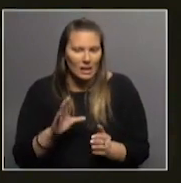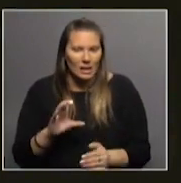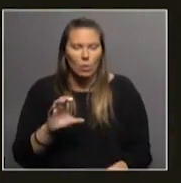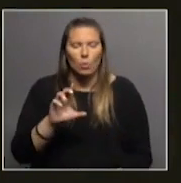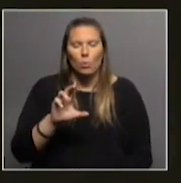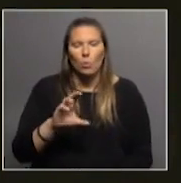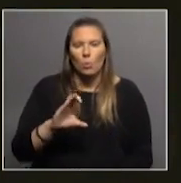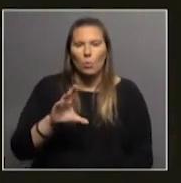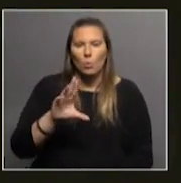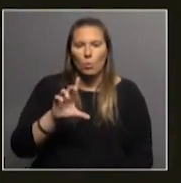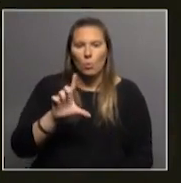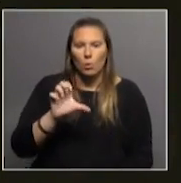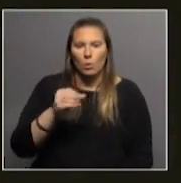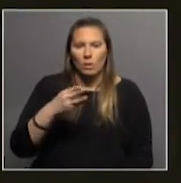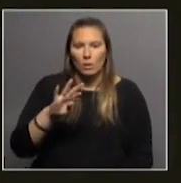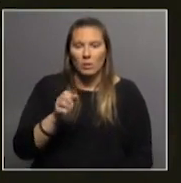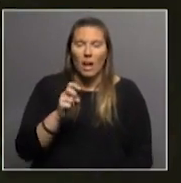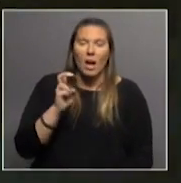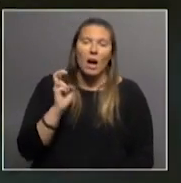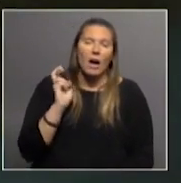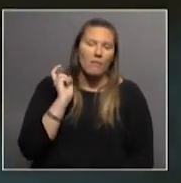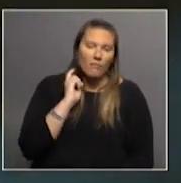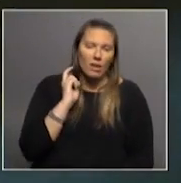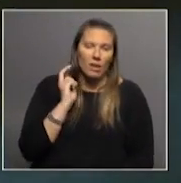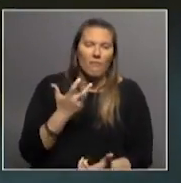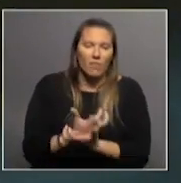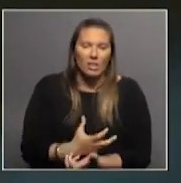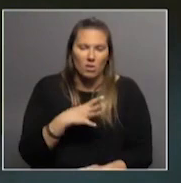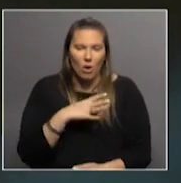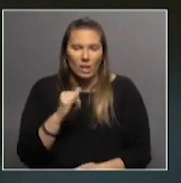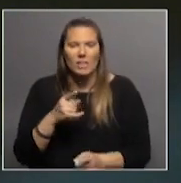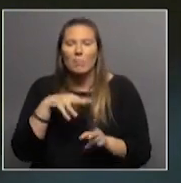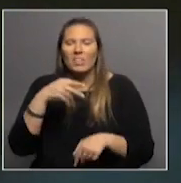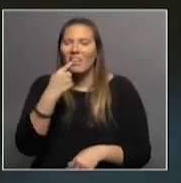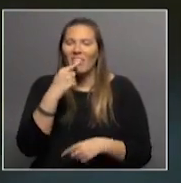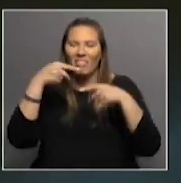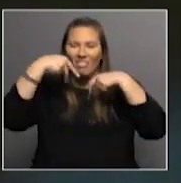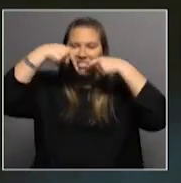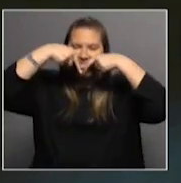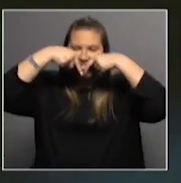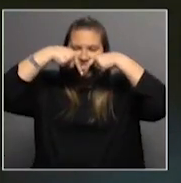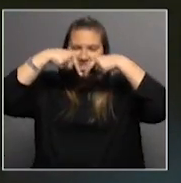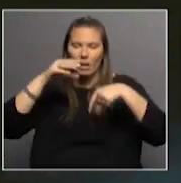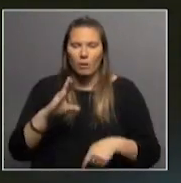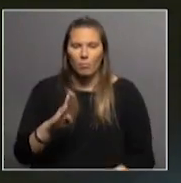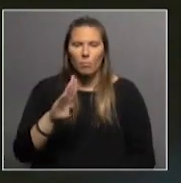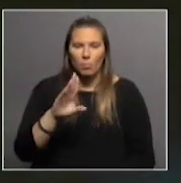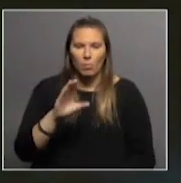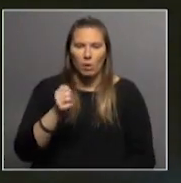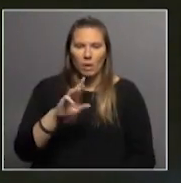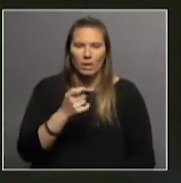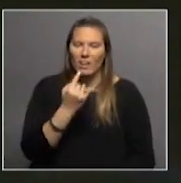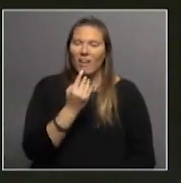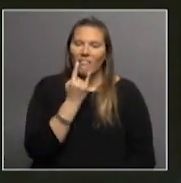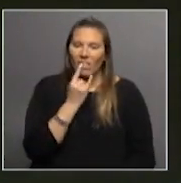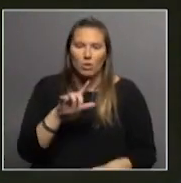se miden si son venenosas o no las víboras por los dientes la el apu que pucará no tiene